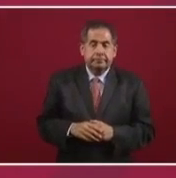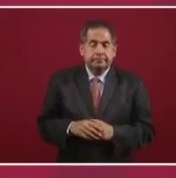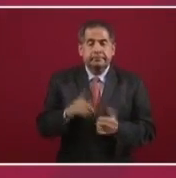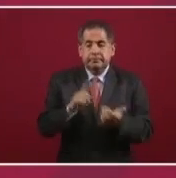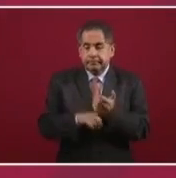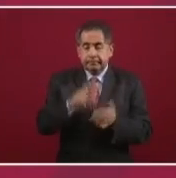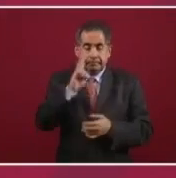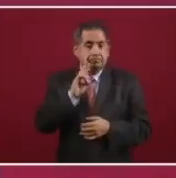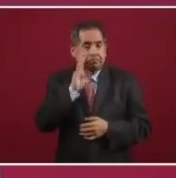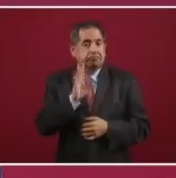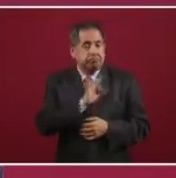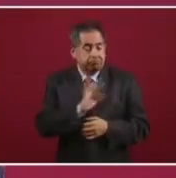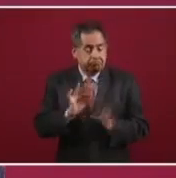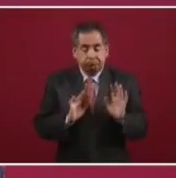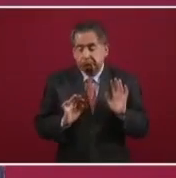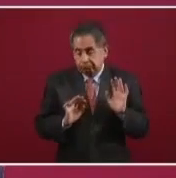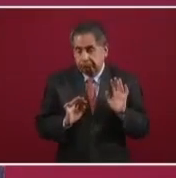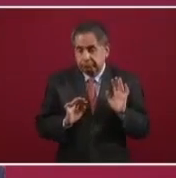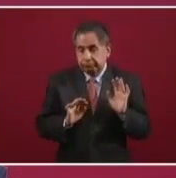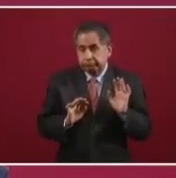hay la posibilidad de